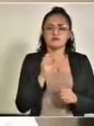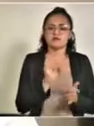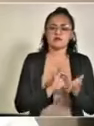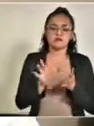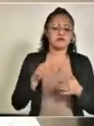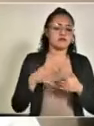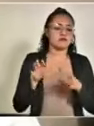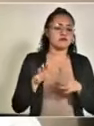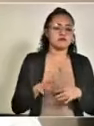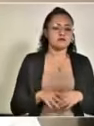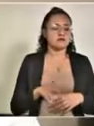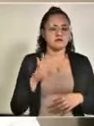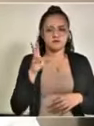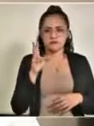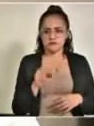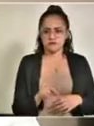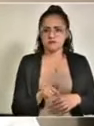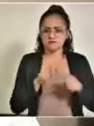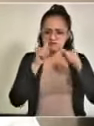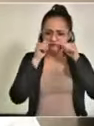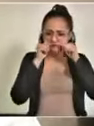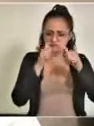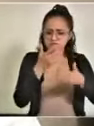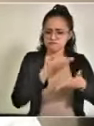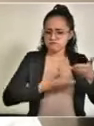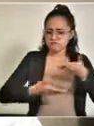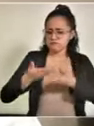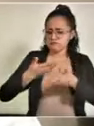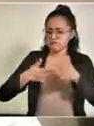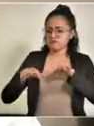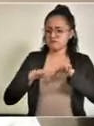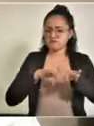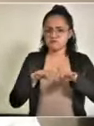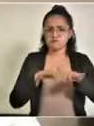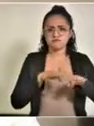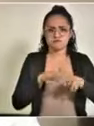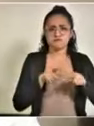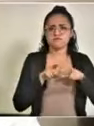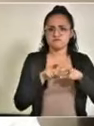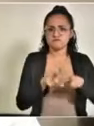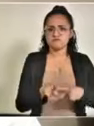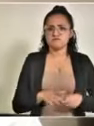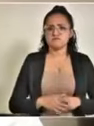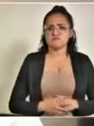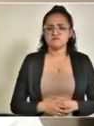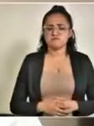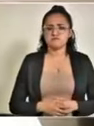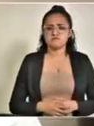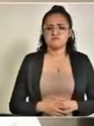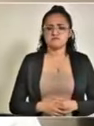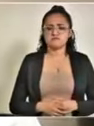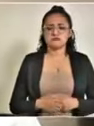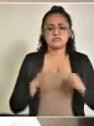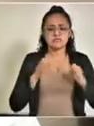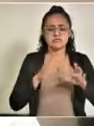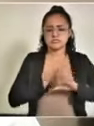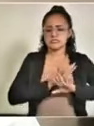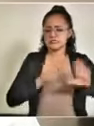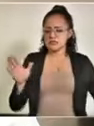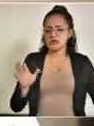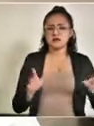de acción. Es que él está trabajando. Está ya